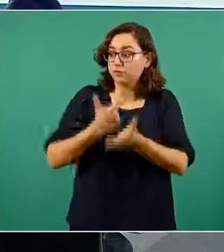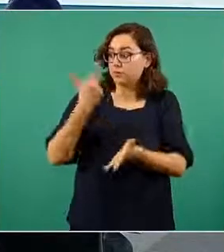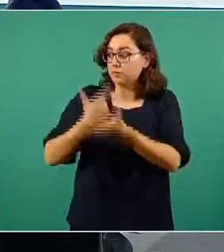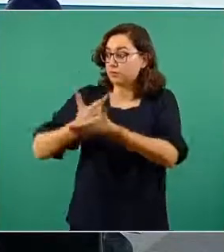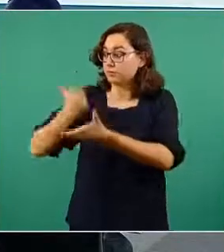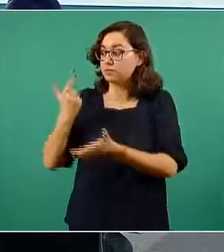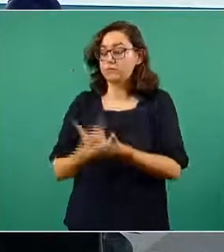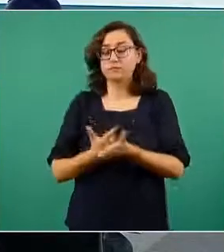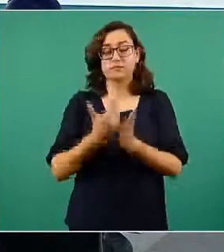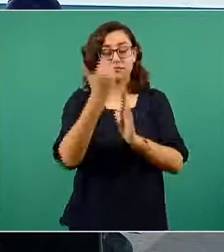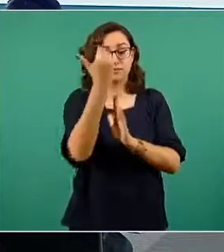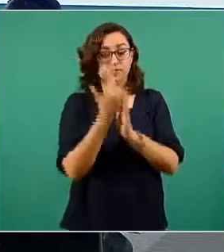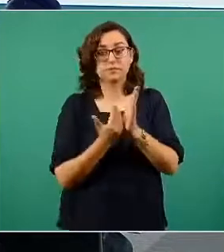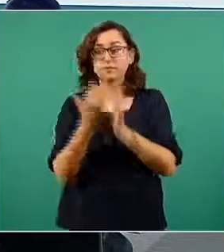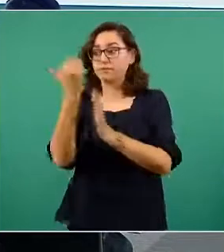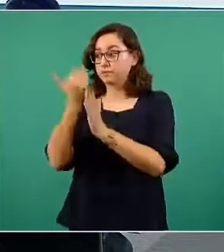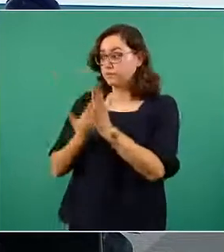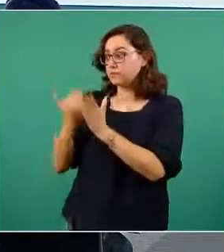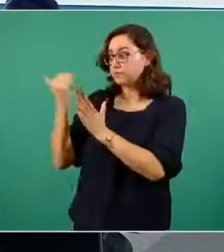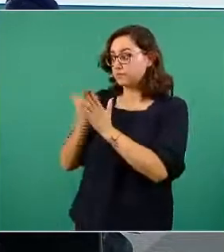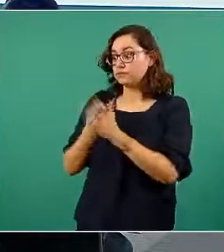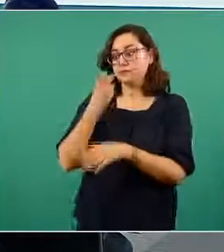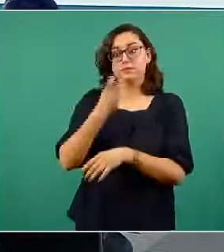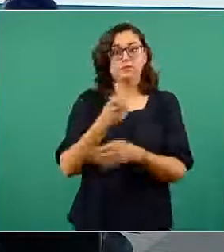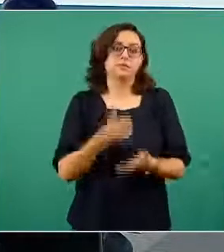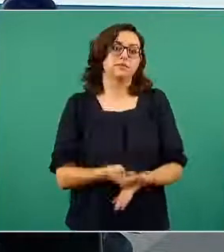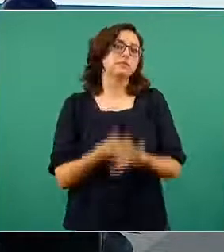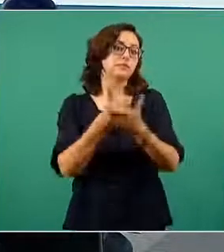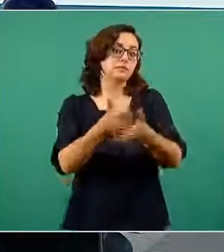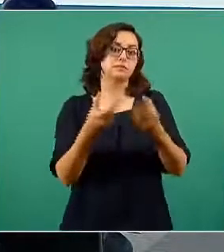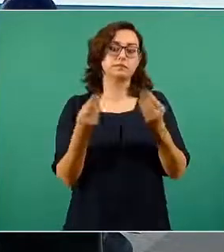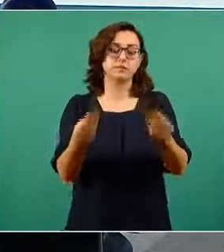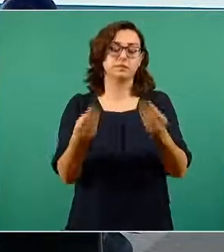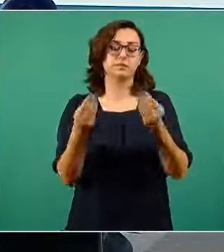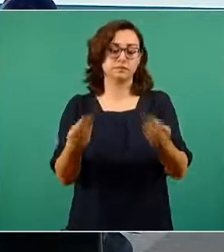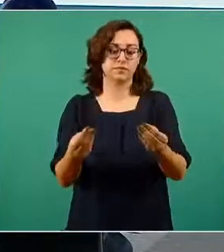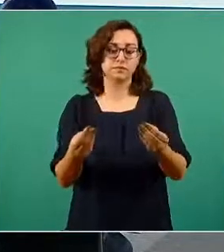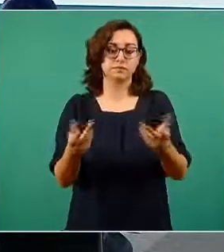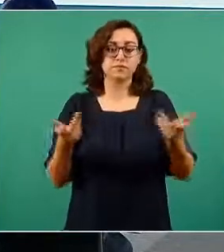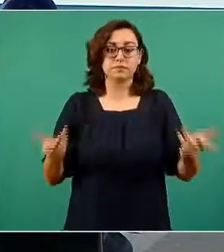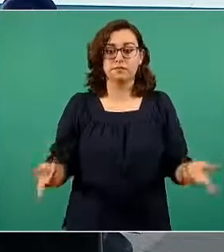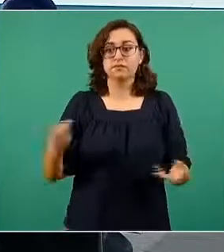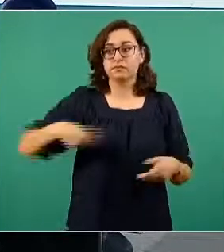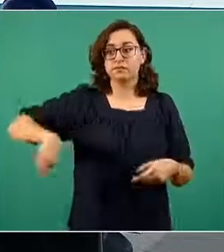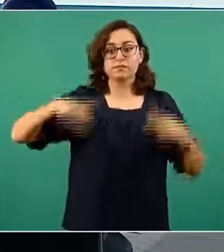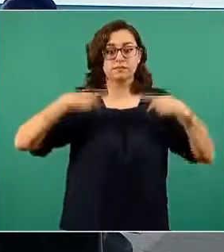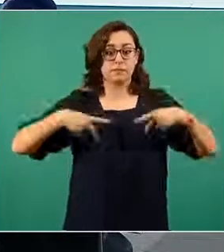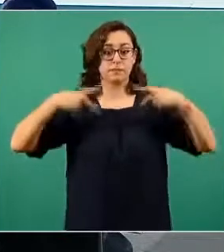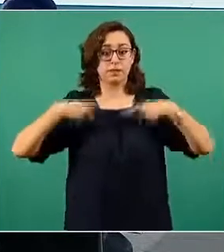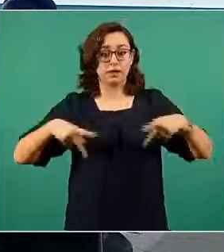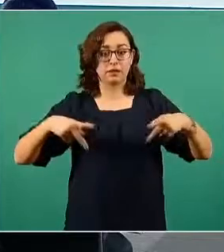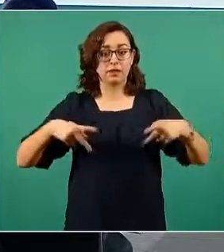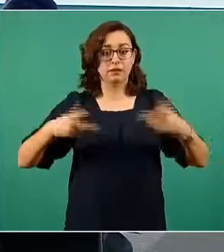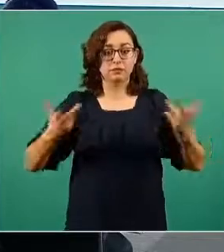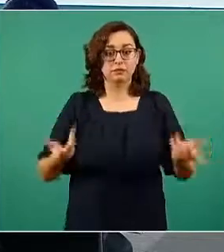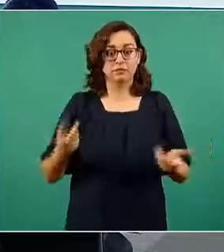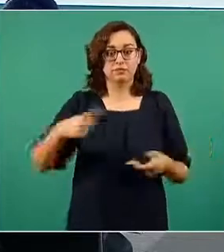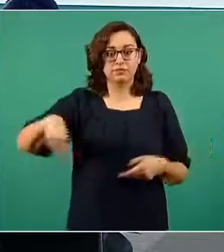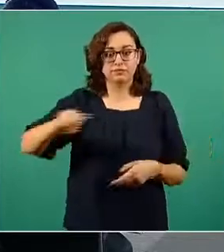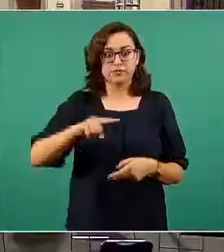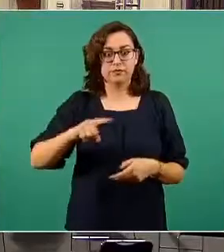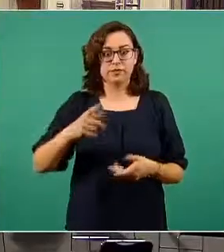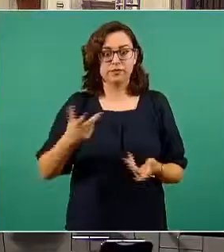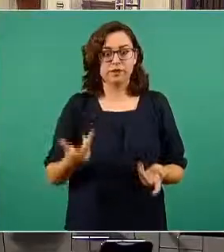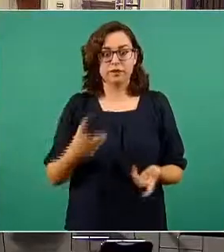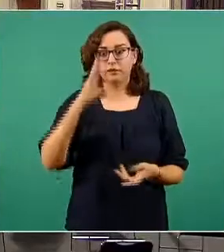enfermando grave o críticamente y por lo tanto también una menor cantidad de personas está felizmente falleciendo, pero si esto queremos que se mantenga